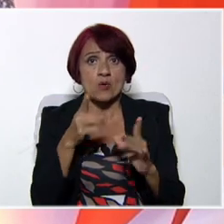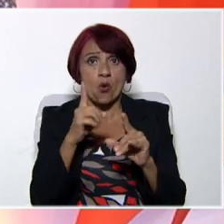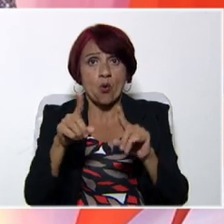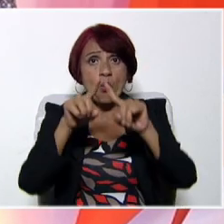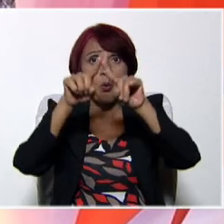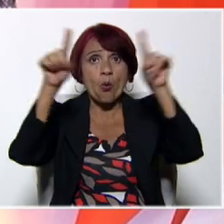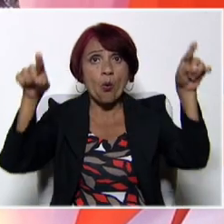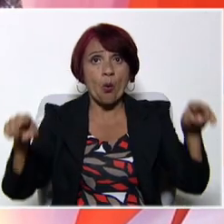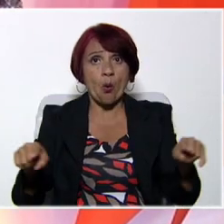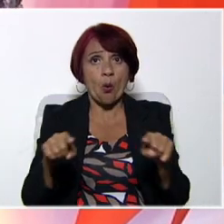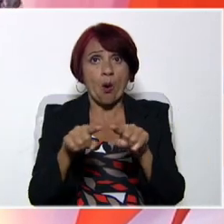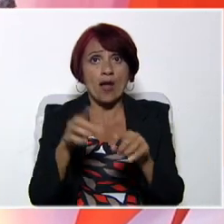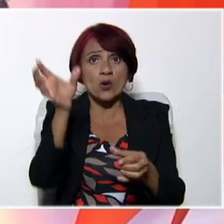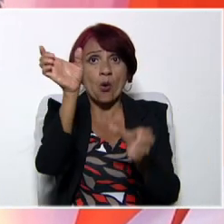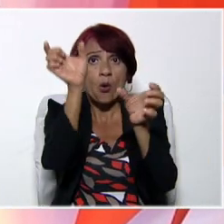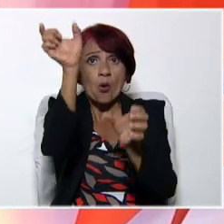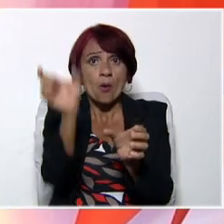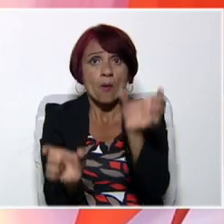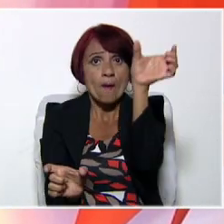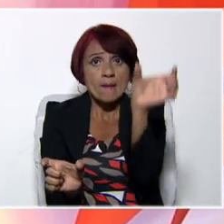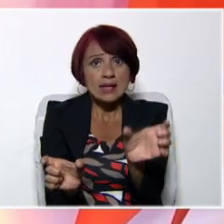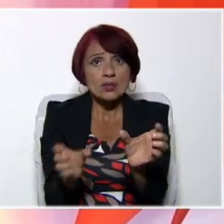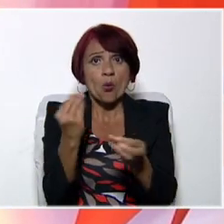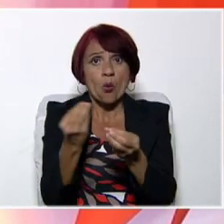cuadro comparativo y cómo elaborarlo.